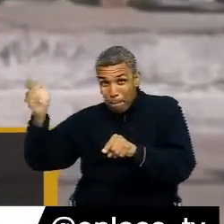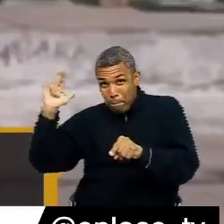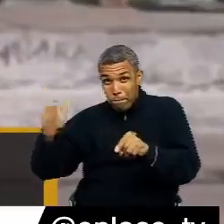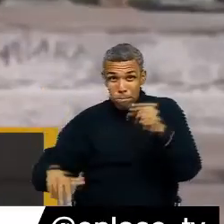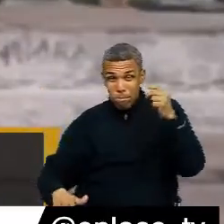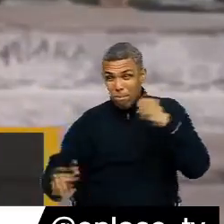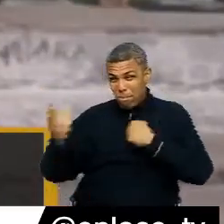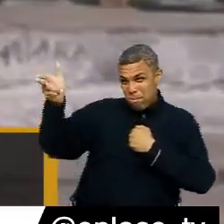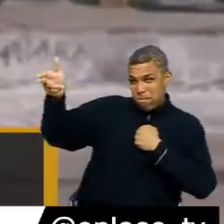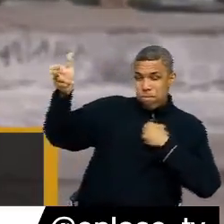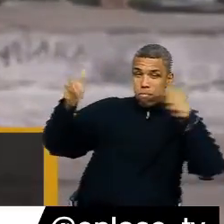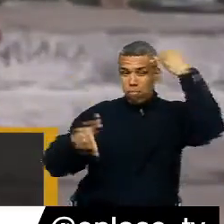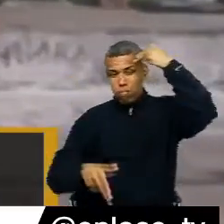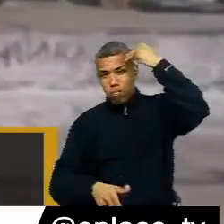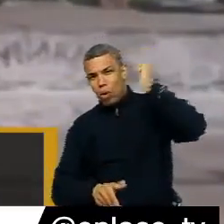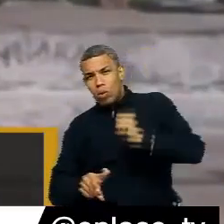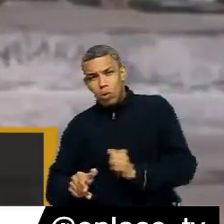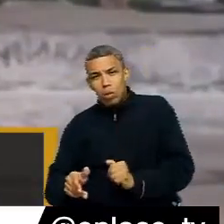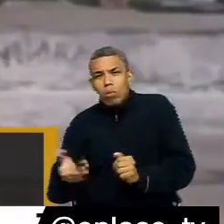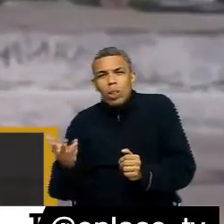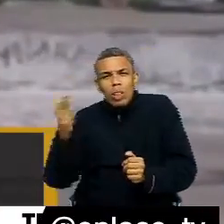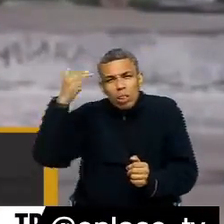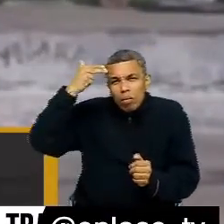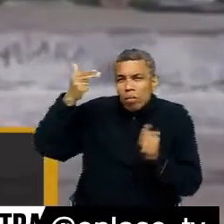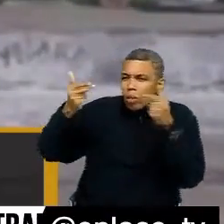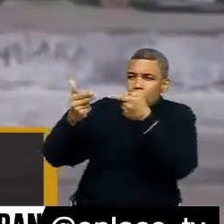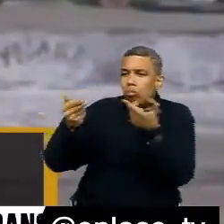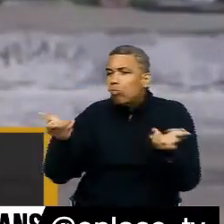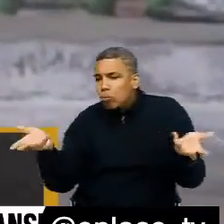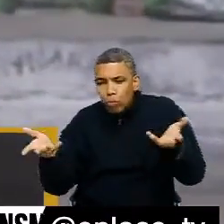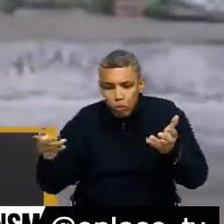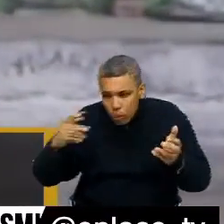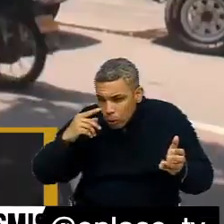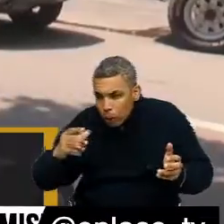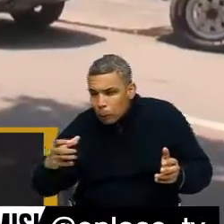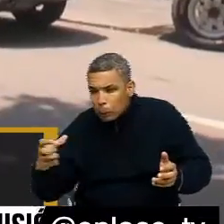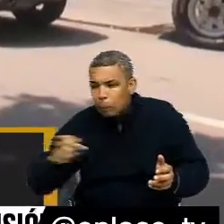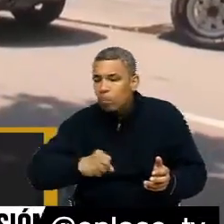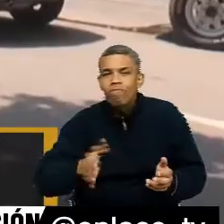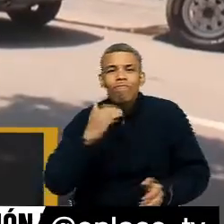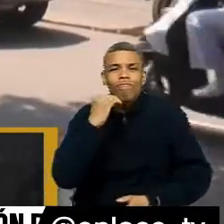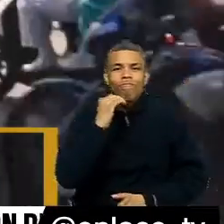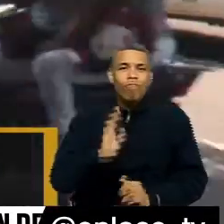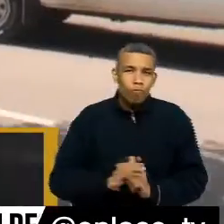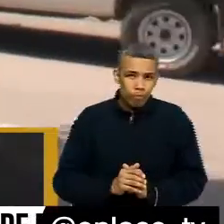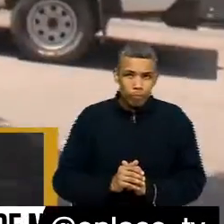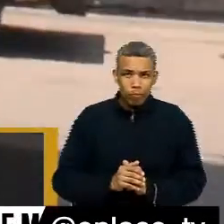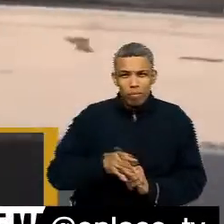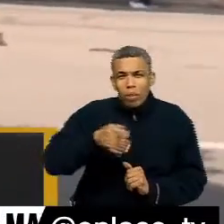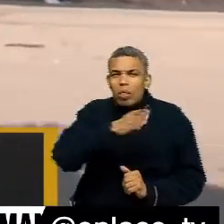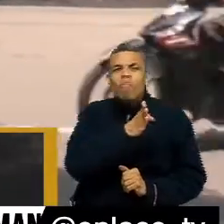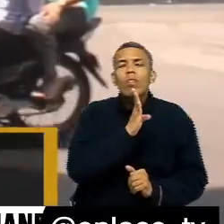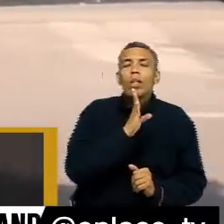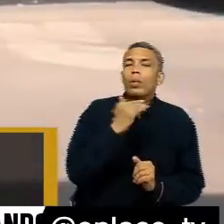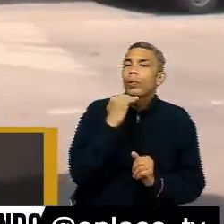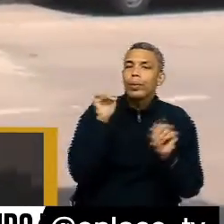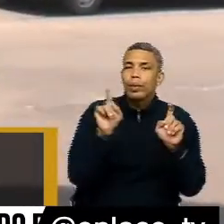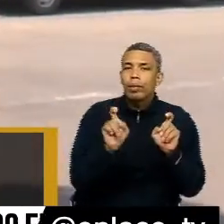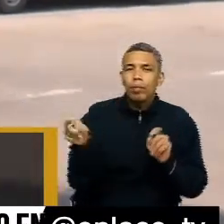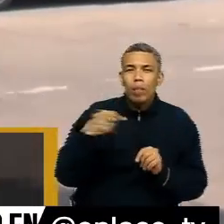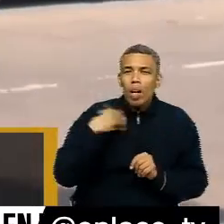no hallaron ningún arma de fuego en el sitio a la hora de realizar la inspección. Sobre el estado de salud de Paola Andrea Duque Carmona, se conoce que